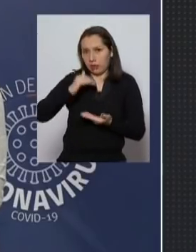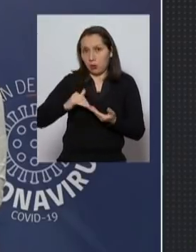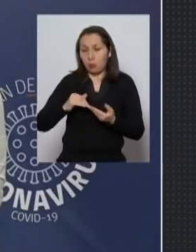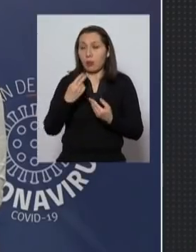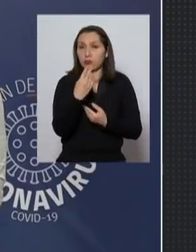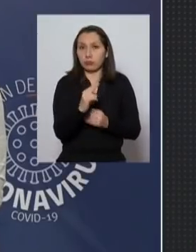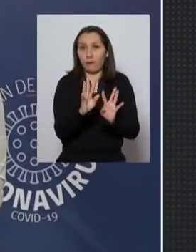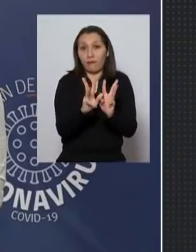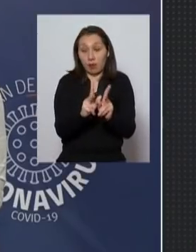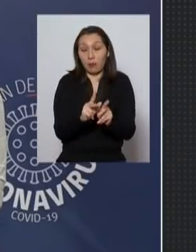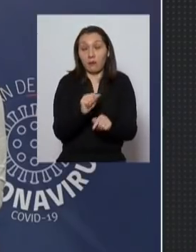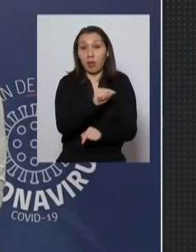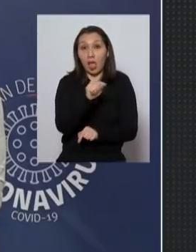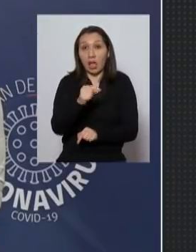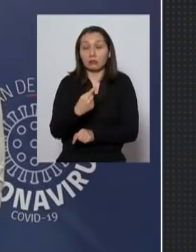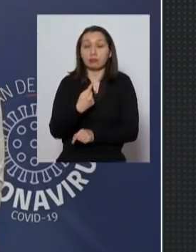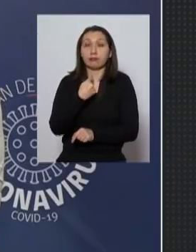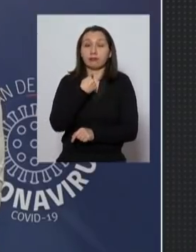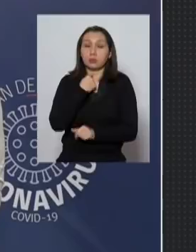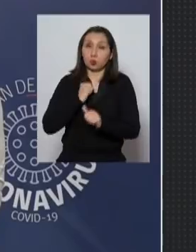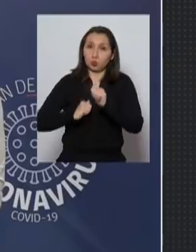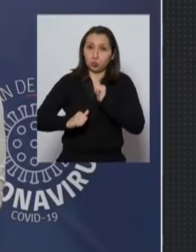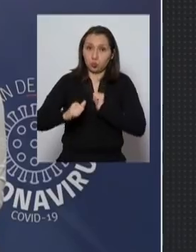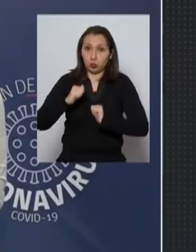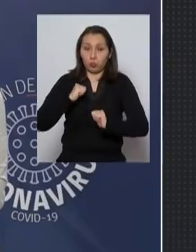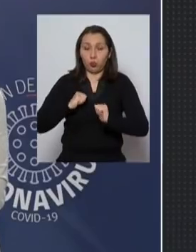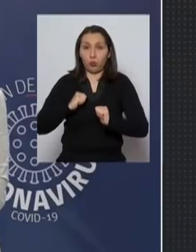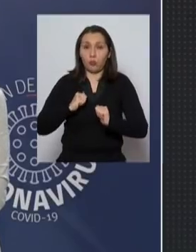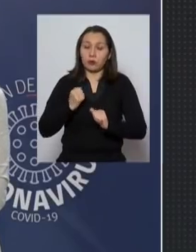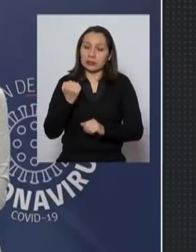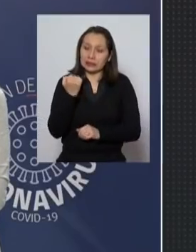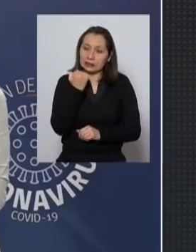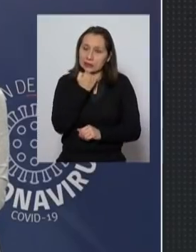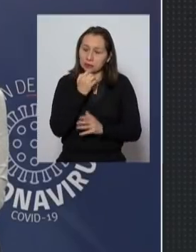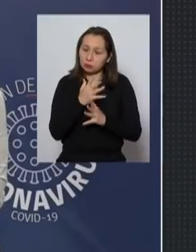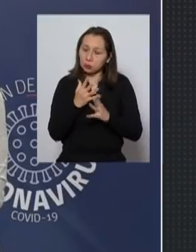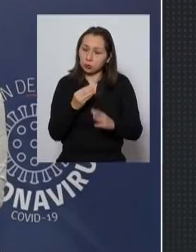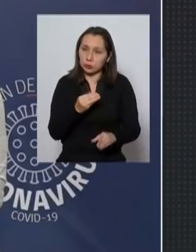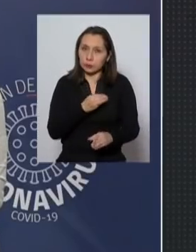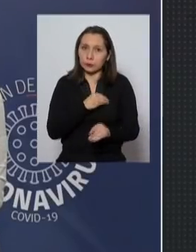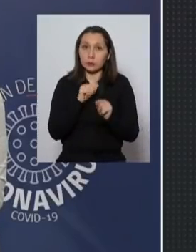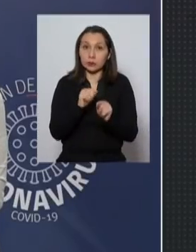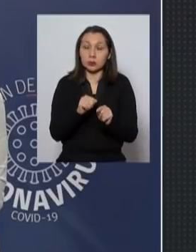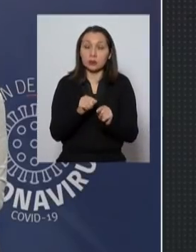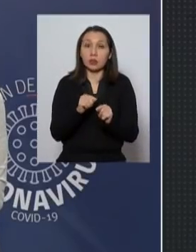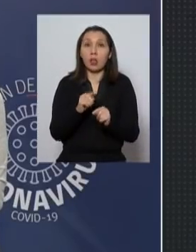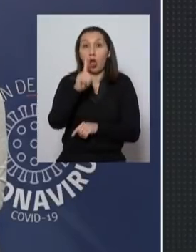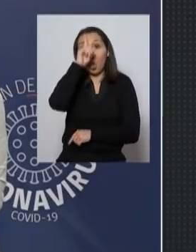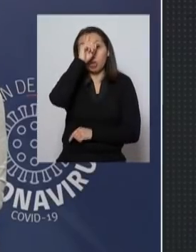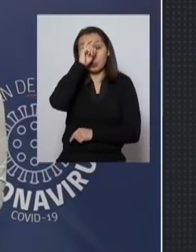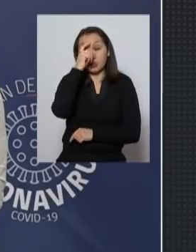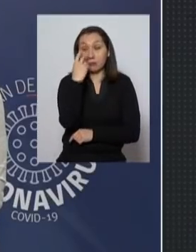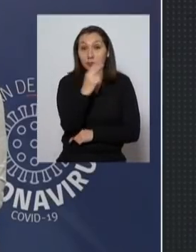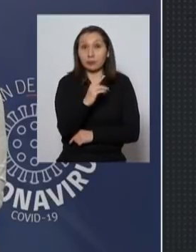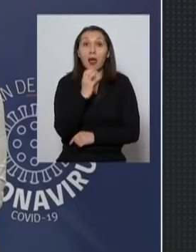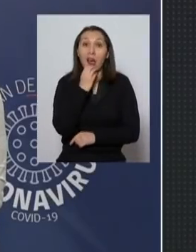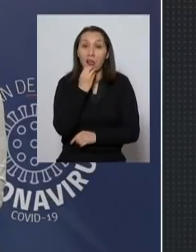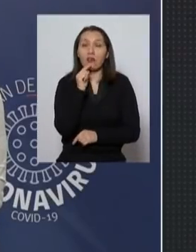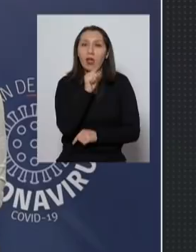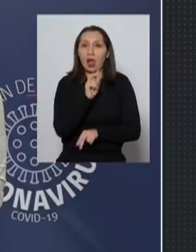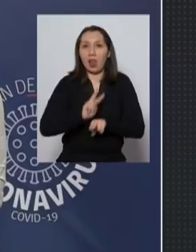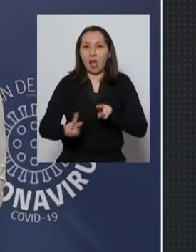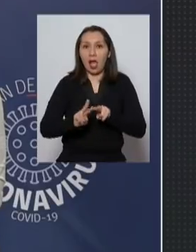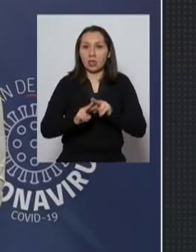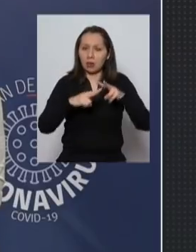familia. Son ellos, obviamente, los que sufrieron este lamentable error y que desde el Hospital de Antofagasta se va a